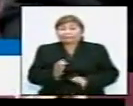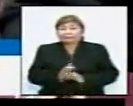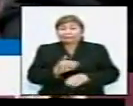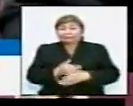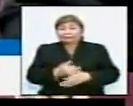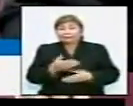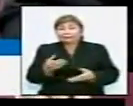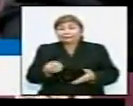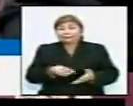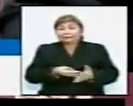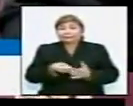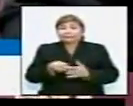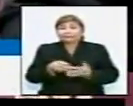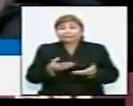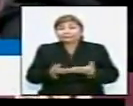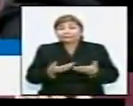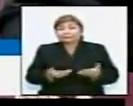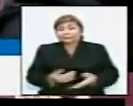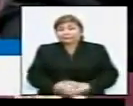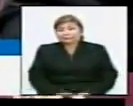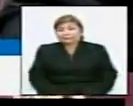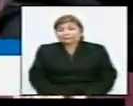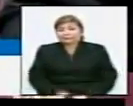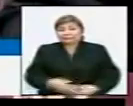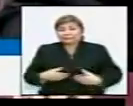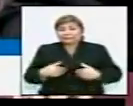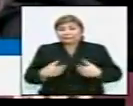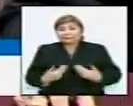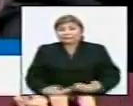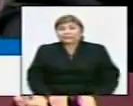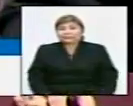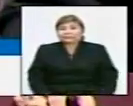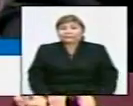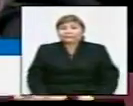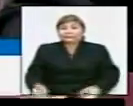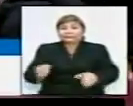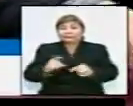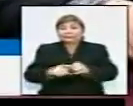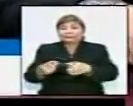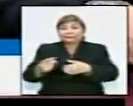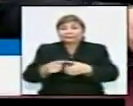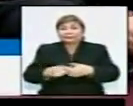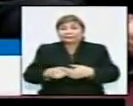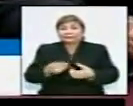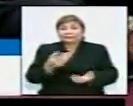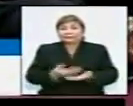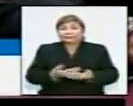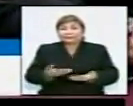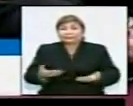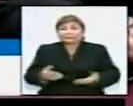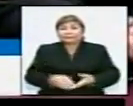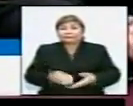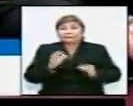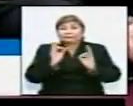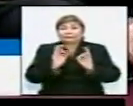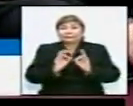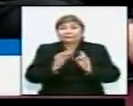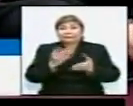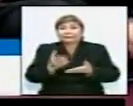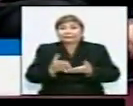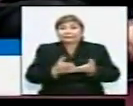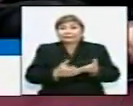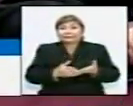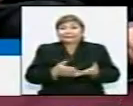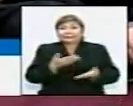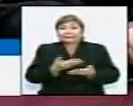qué modalidad de democracia interna puede incorporarse en la propuesta. Justo el Parlamento, en